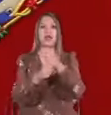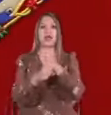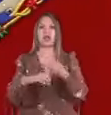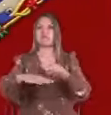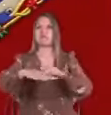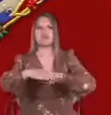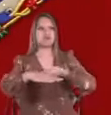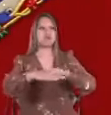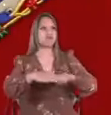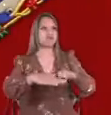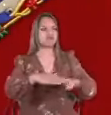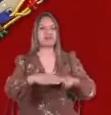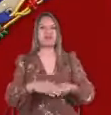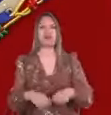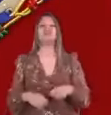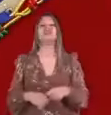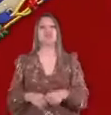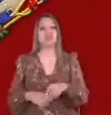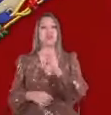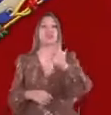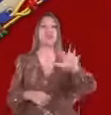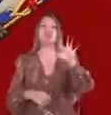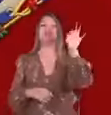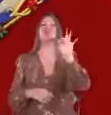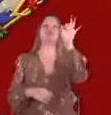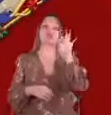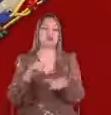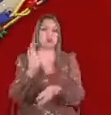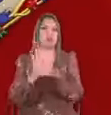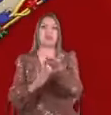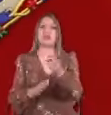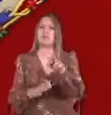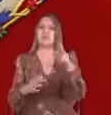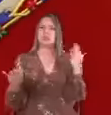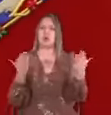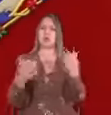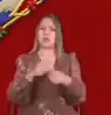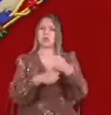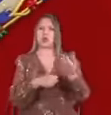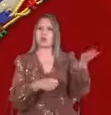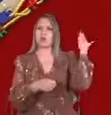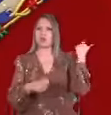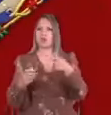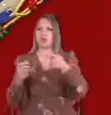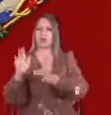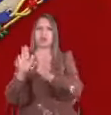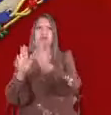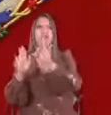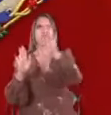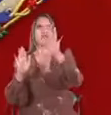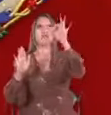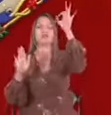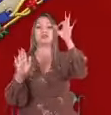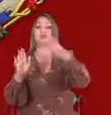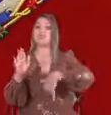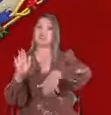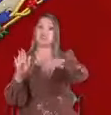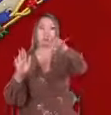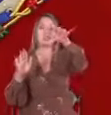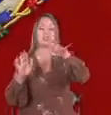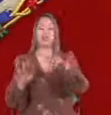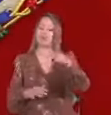un 95% respecto del mismo periodo del año anterior. Esto es muy duro, pero tenemos que enfrentarlo,